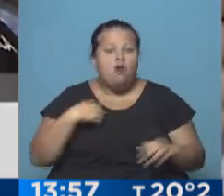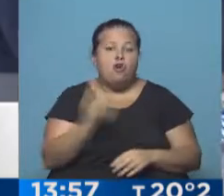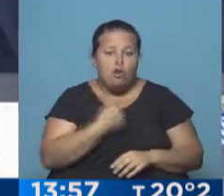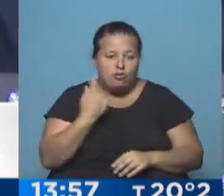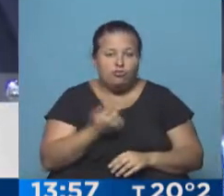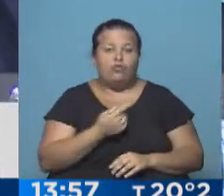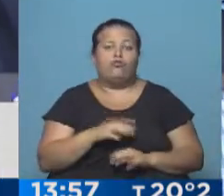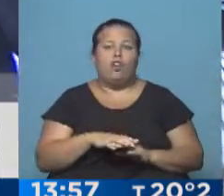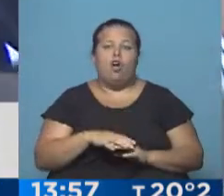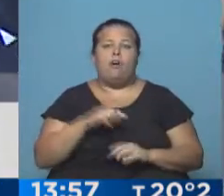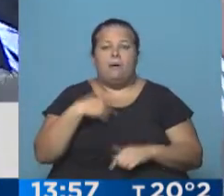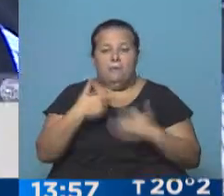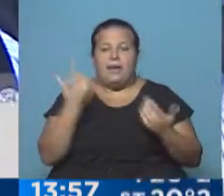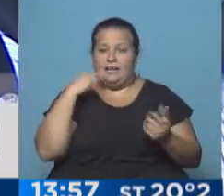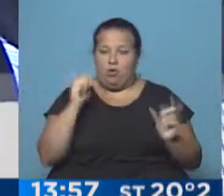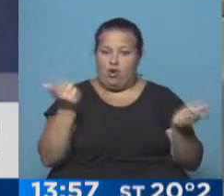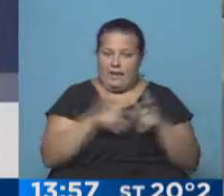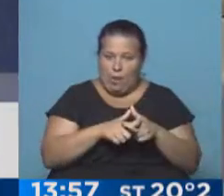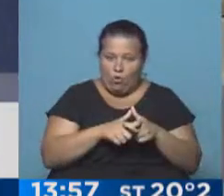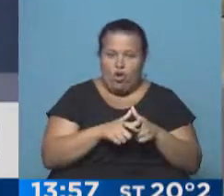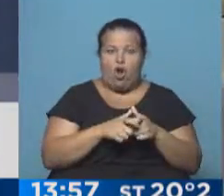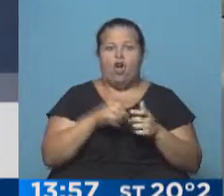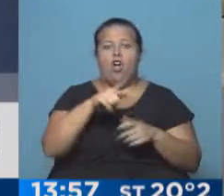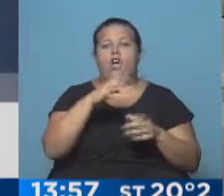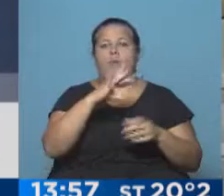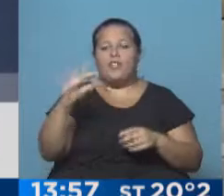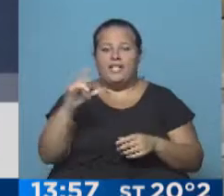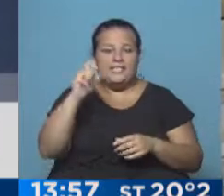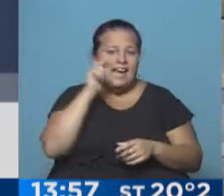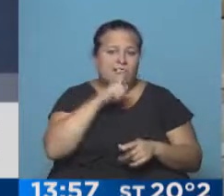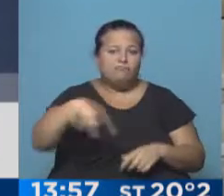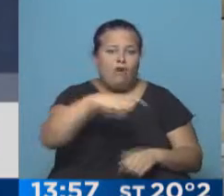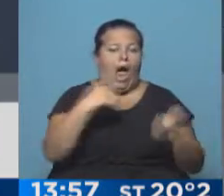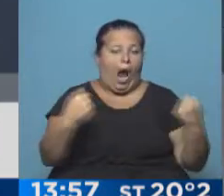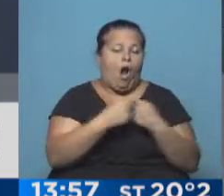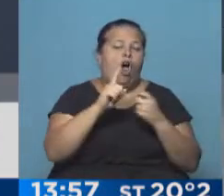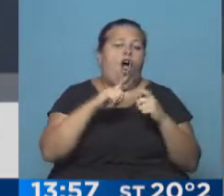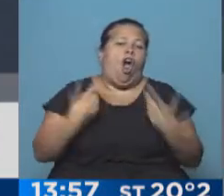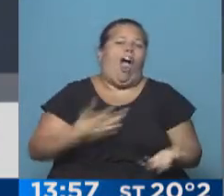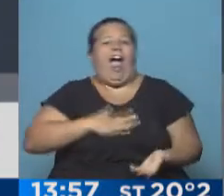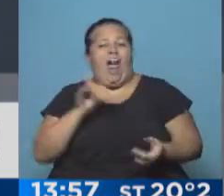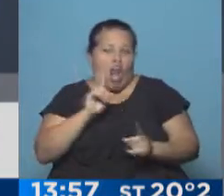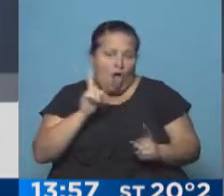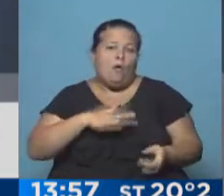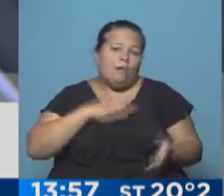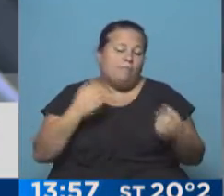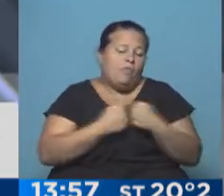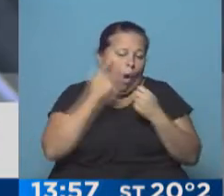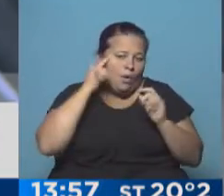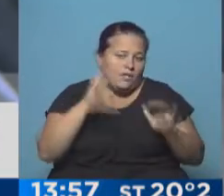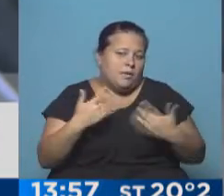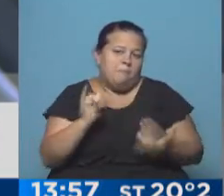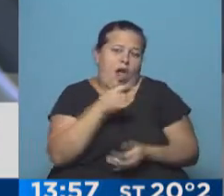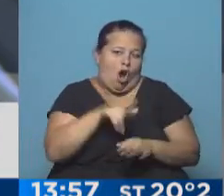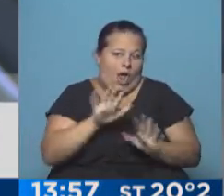nos des inicio una reunión con el consejo del tipo de gente y estaban de acuerdo estaba contento pero está van de acuerdo que esto era lo mejor que nos